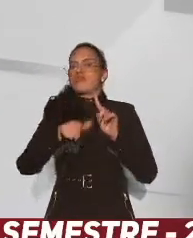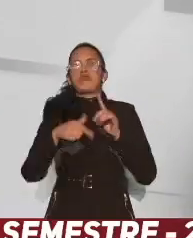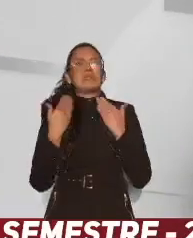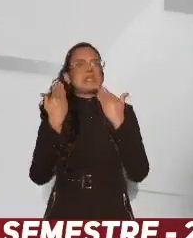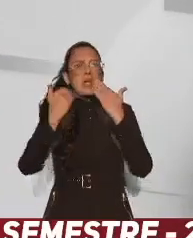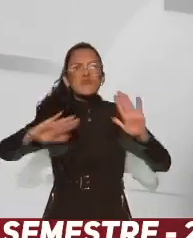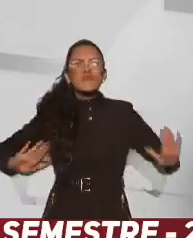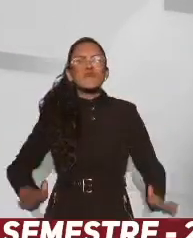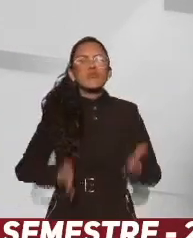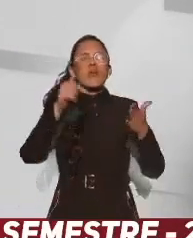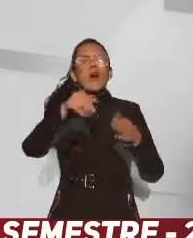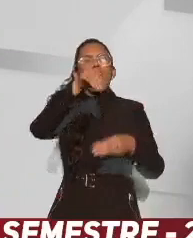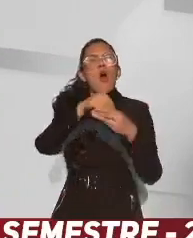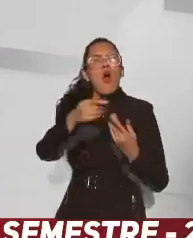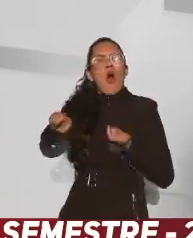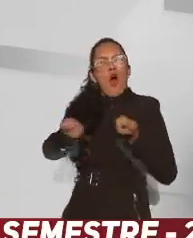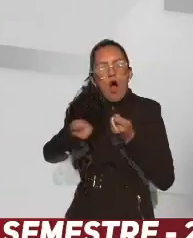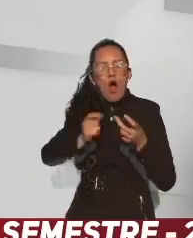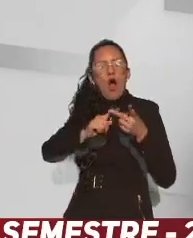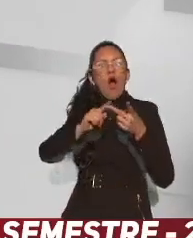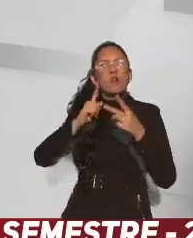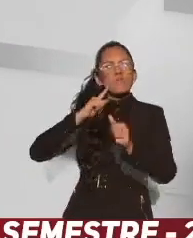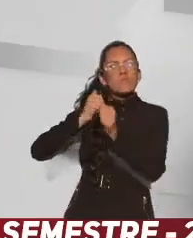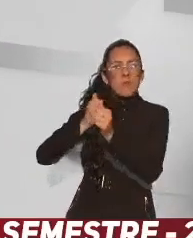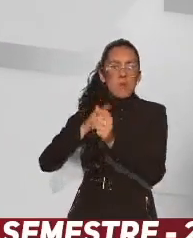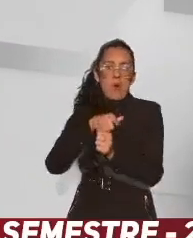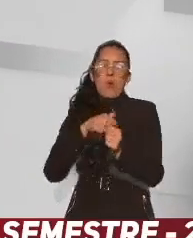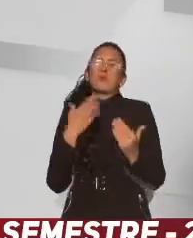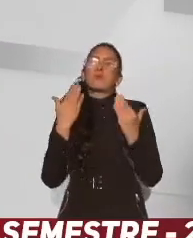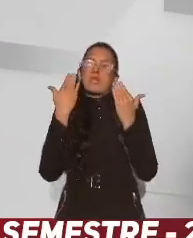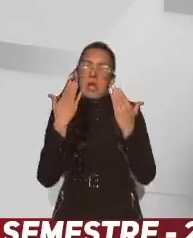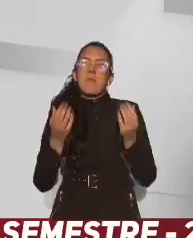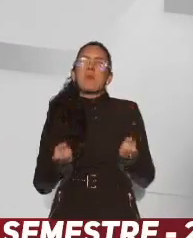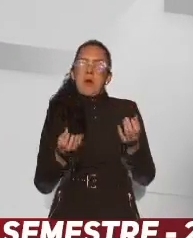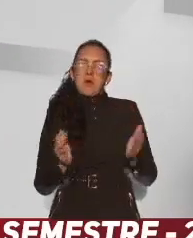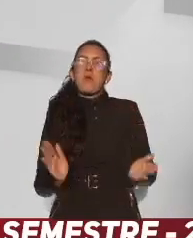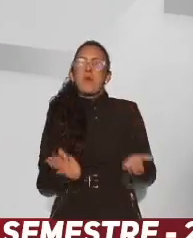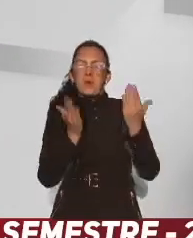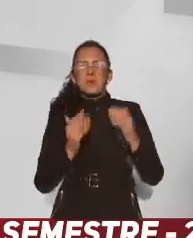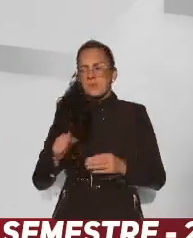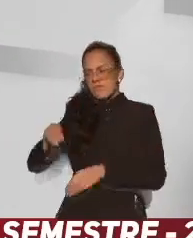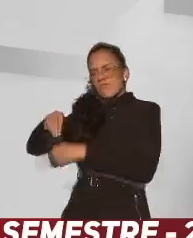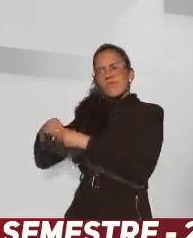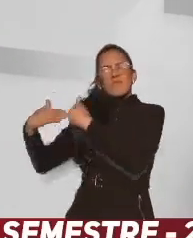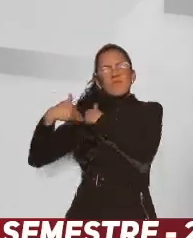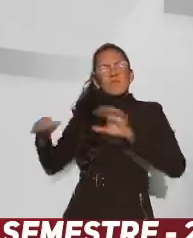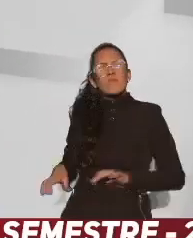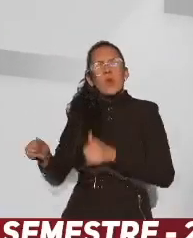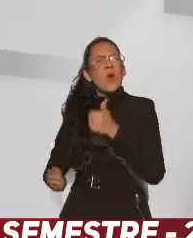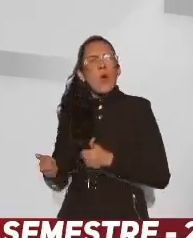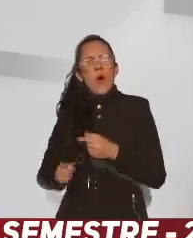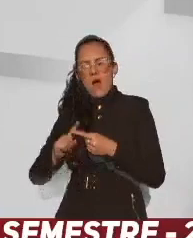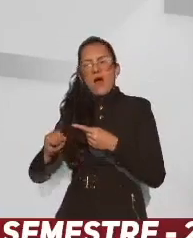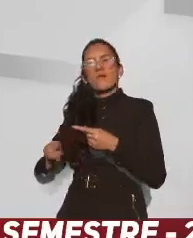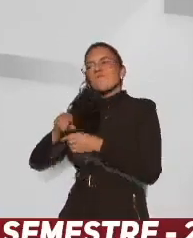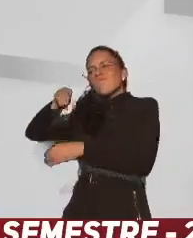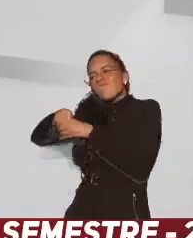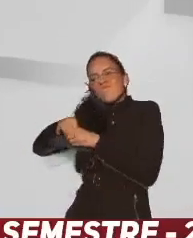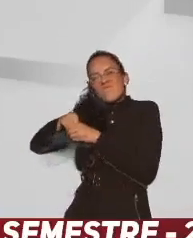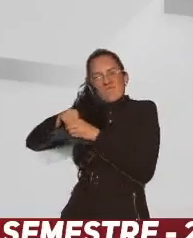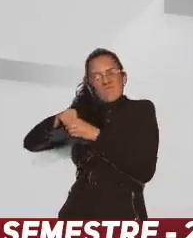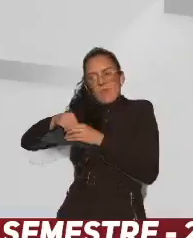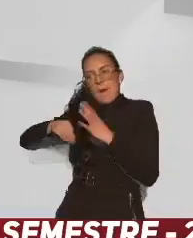las actividades de seguimiento. Dentro de las que quiero destacar de las actividades es el fortalecimiento de las oficinas de control interno de cada una de